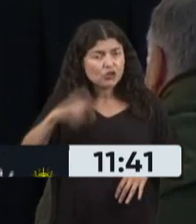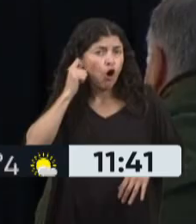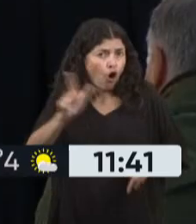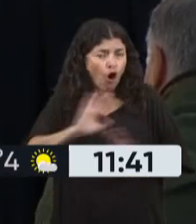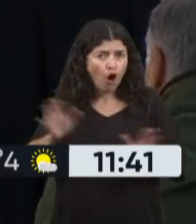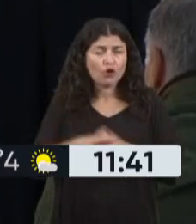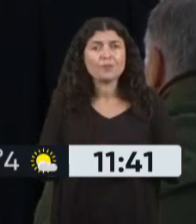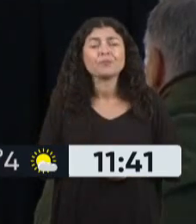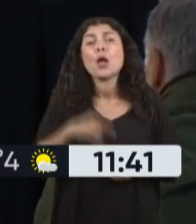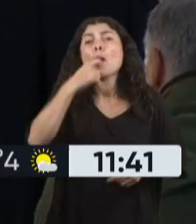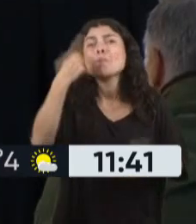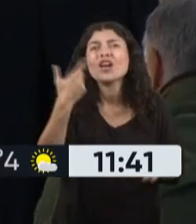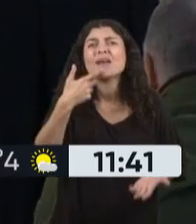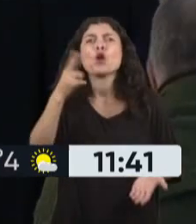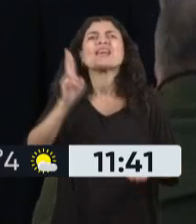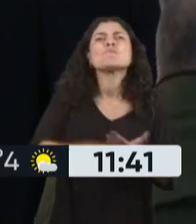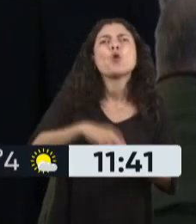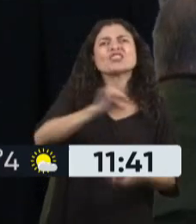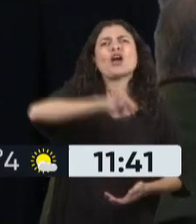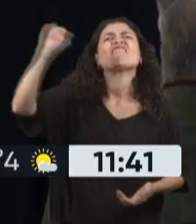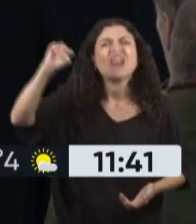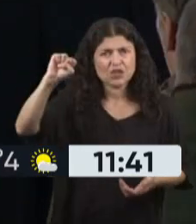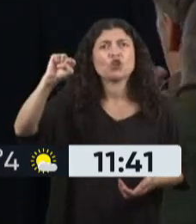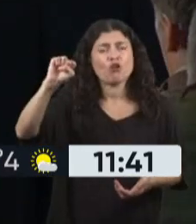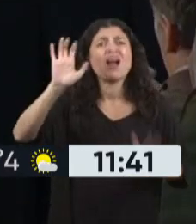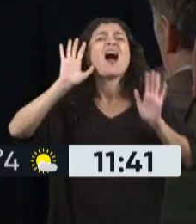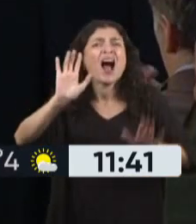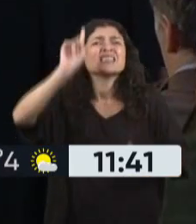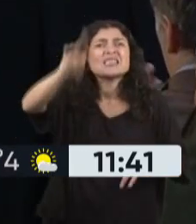los argentinos 15 puntos del PBI.